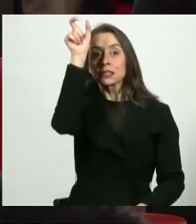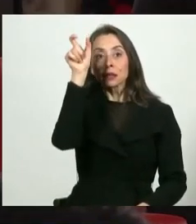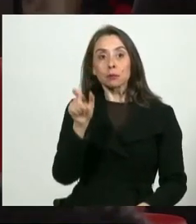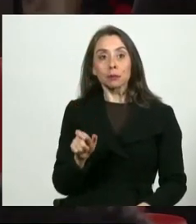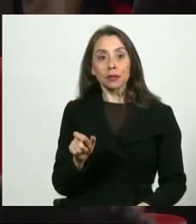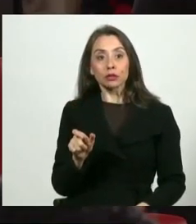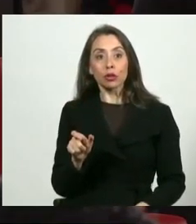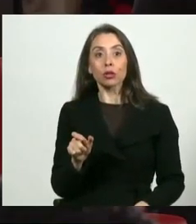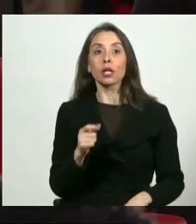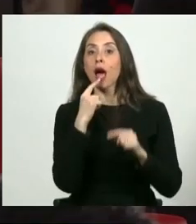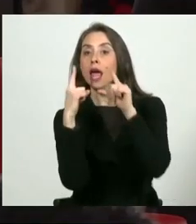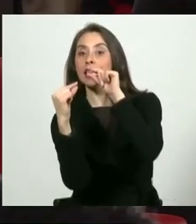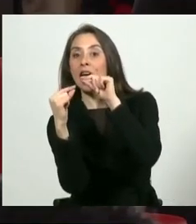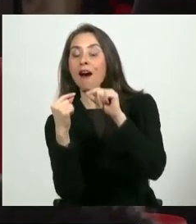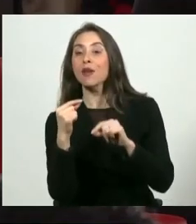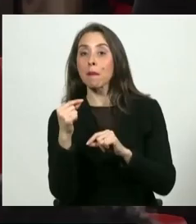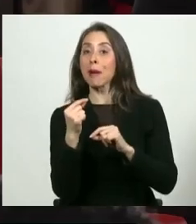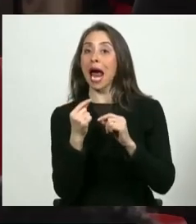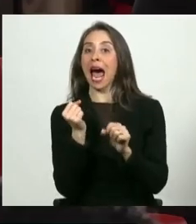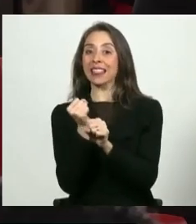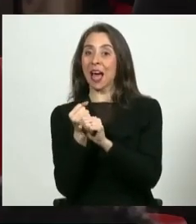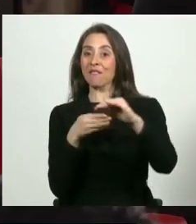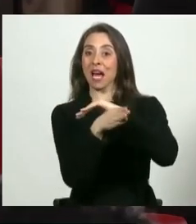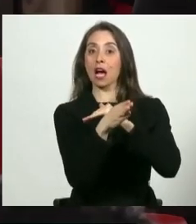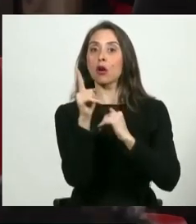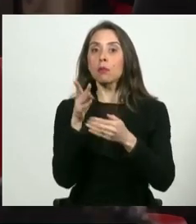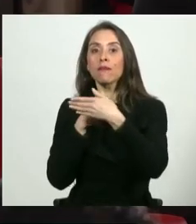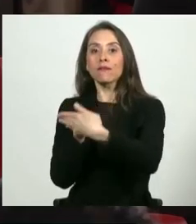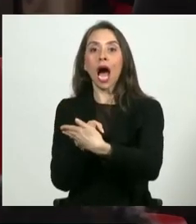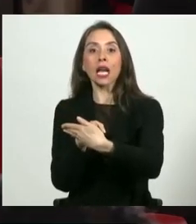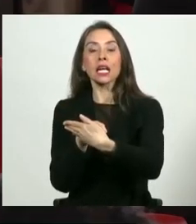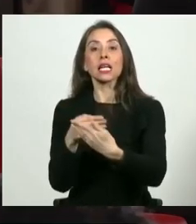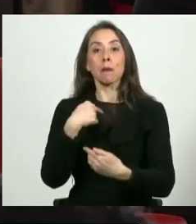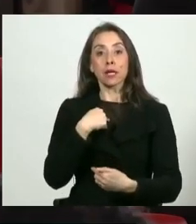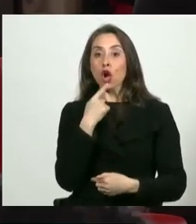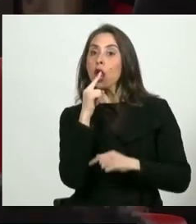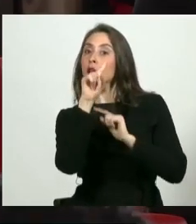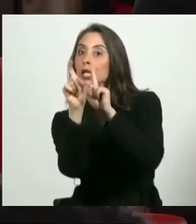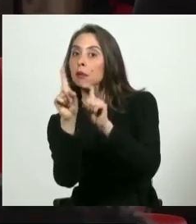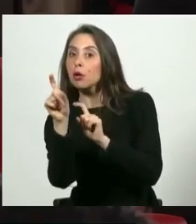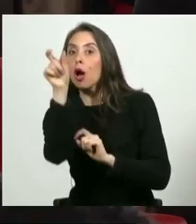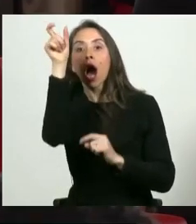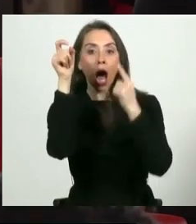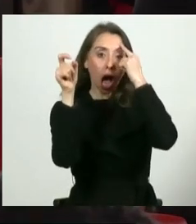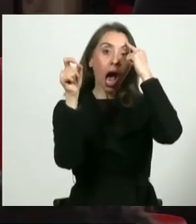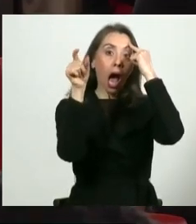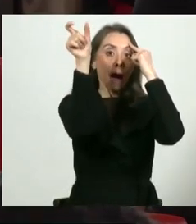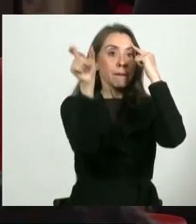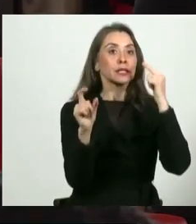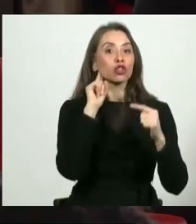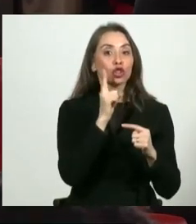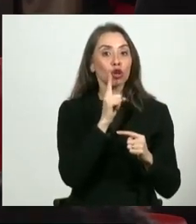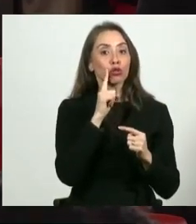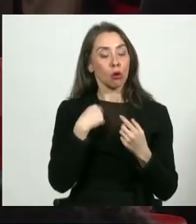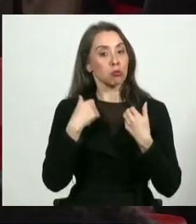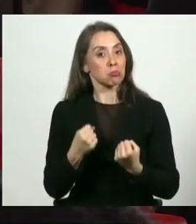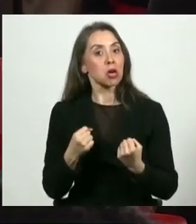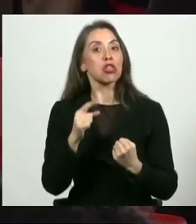antes, el entrevistador es la primera barrera, pues si el entrevistador tiene claro que esa persona sorda tiene habilidad,